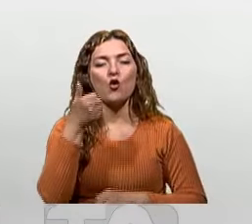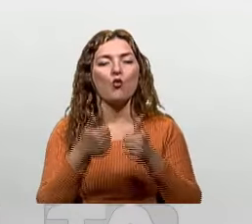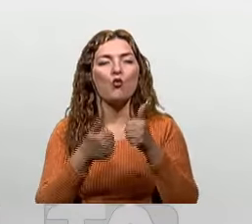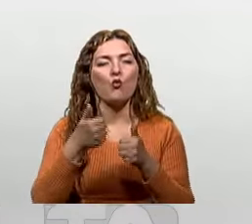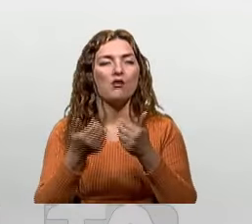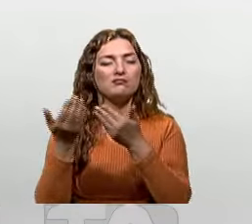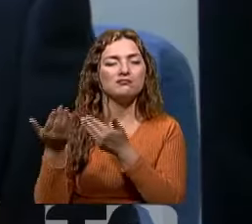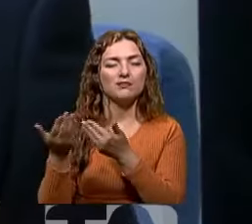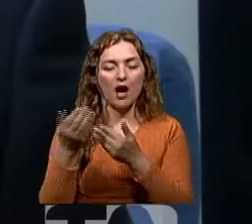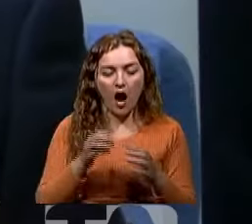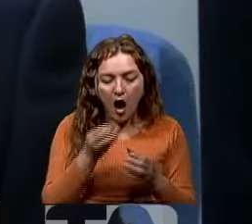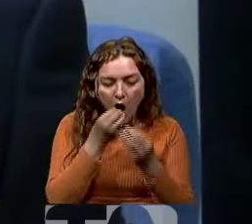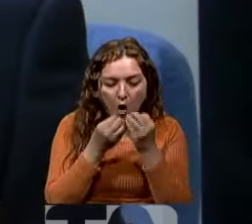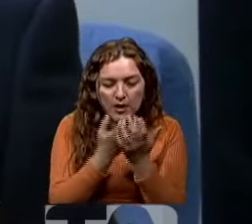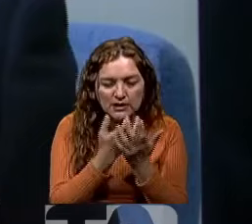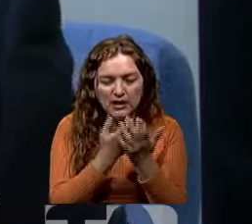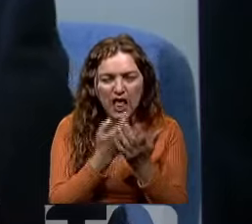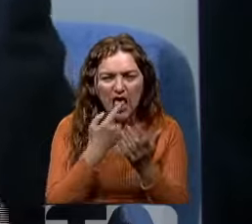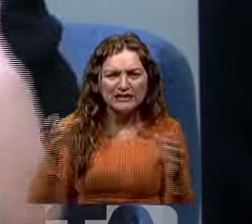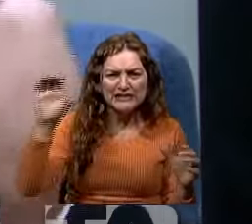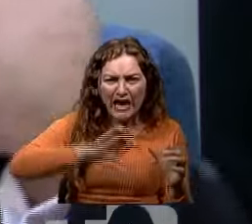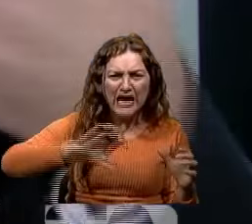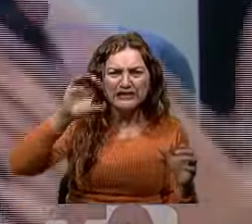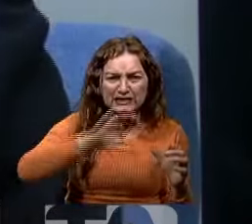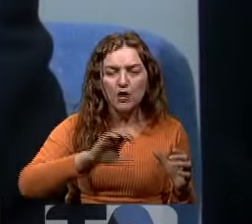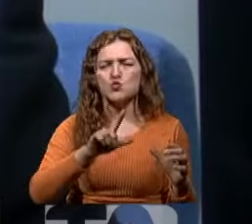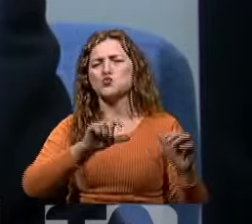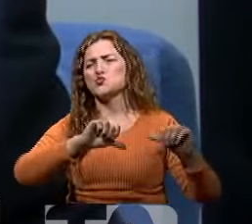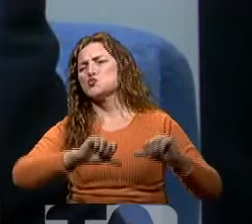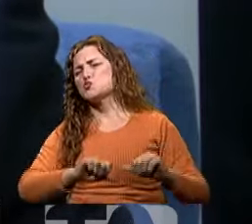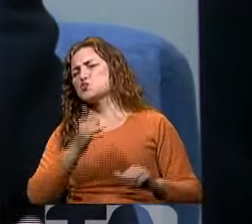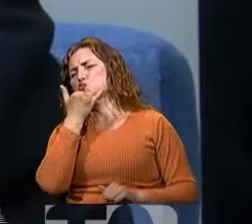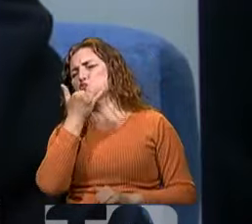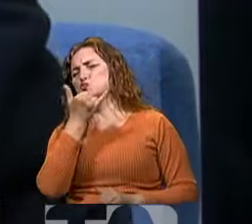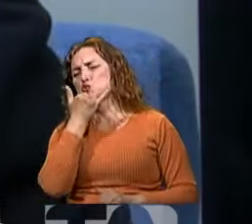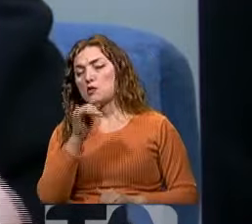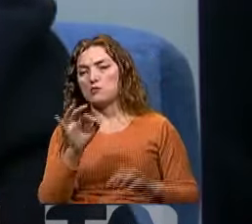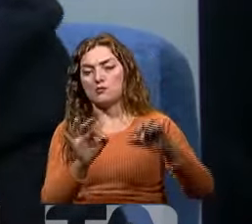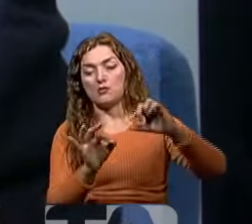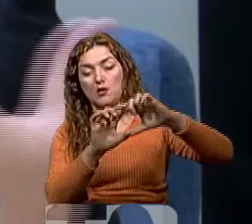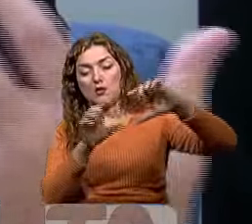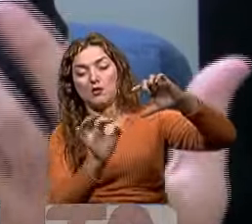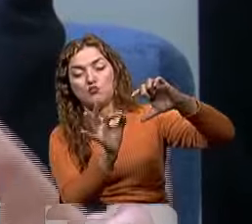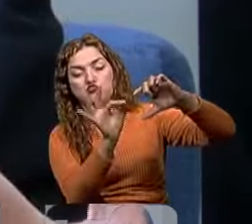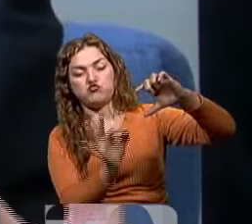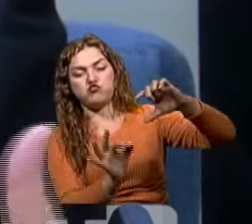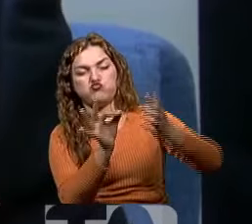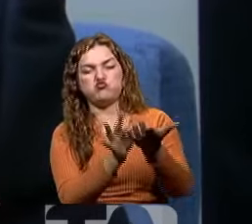la parte de la dieta. Las comidas muy saladas te predisponen a tener cálculos renales y las comidas con muchos